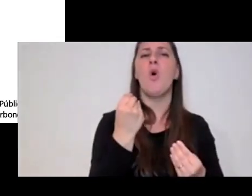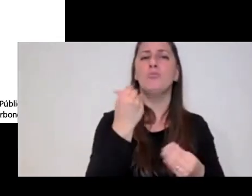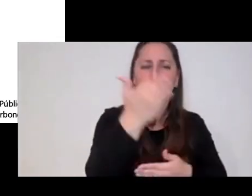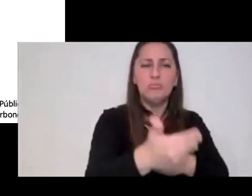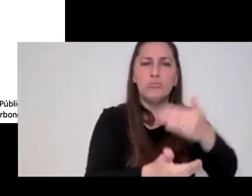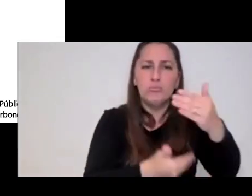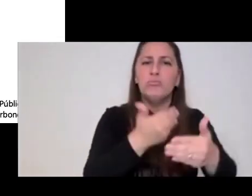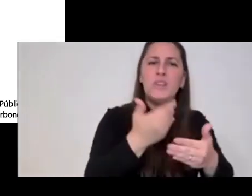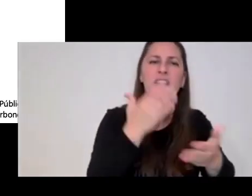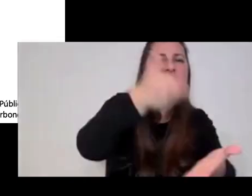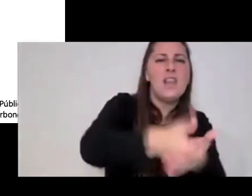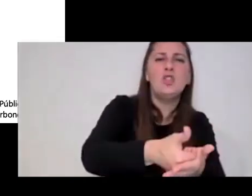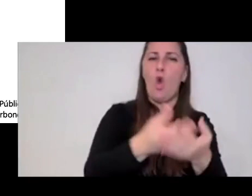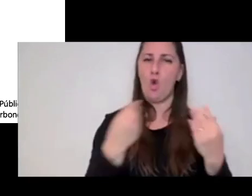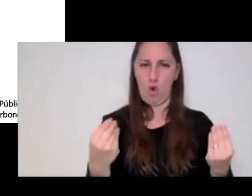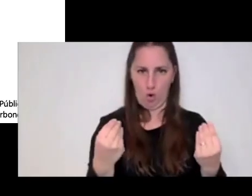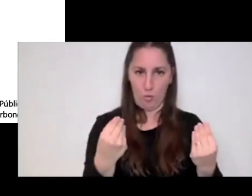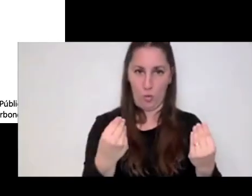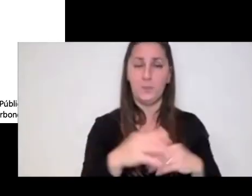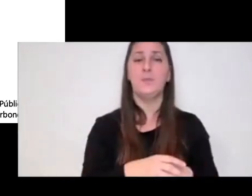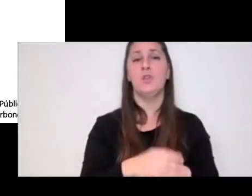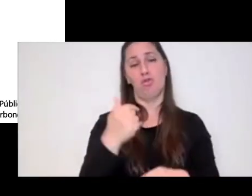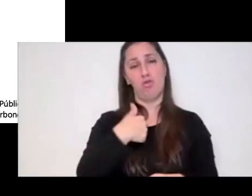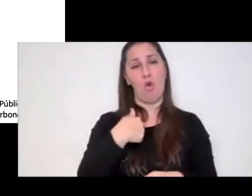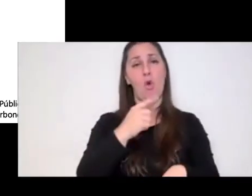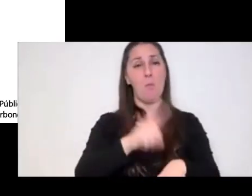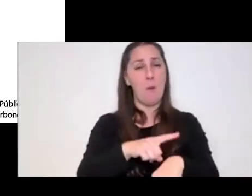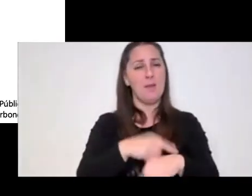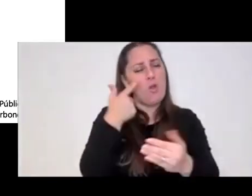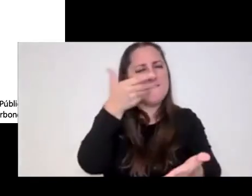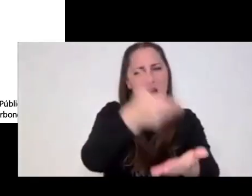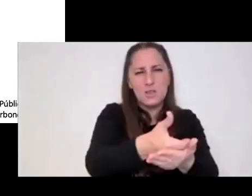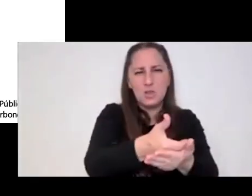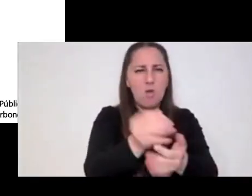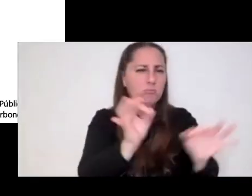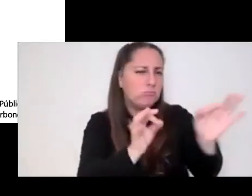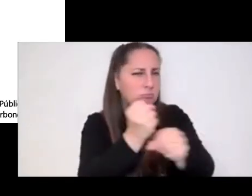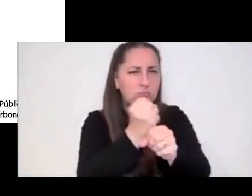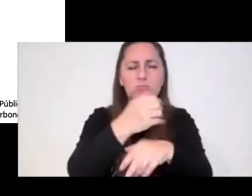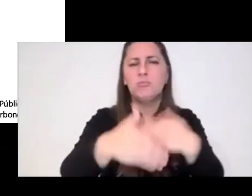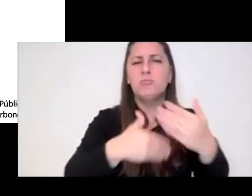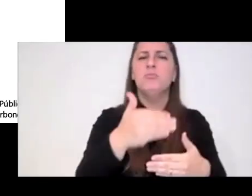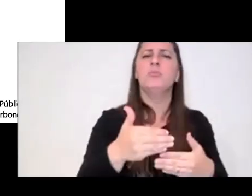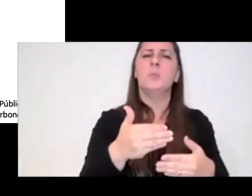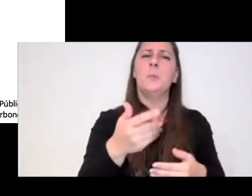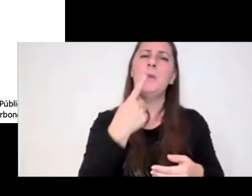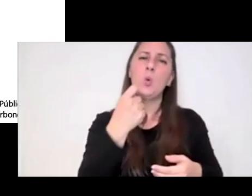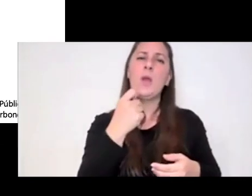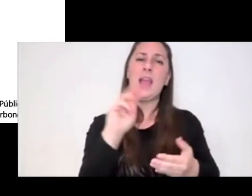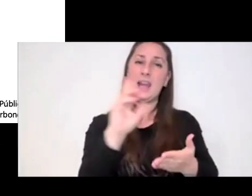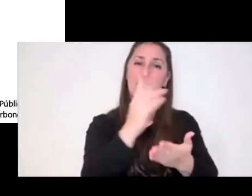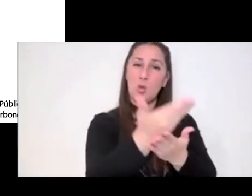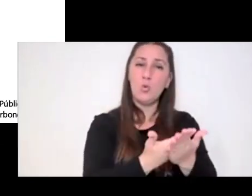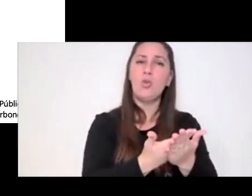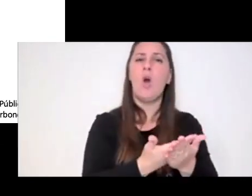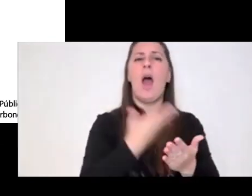inversión. Y cuando yo estoy trabajando con esa inversión, observo que esta resolución me viene a hablar de los vehículos